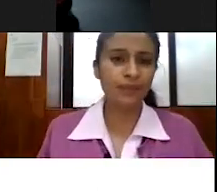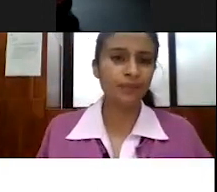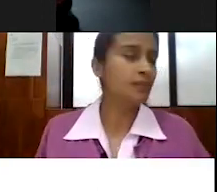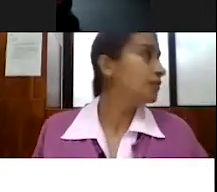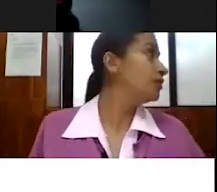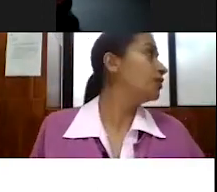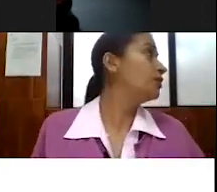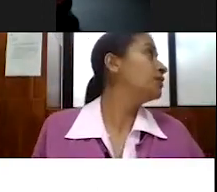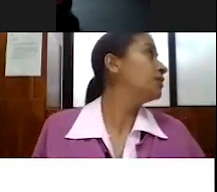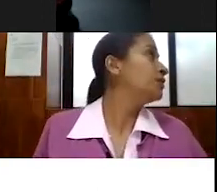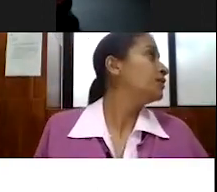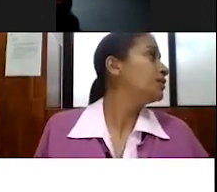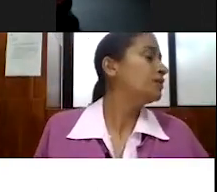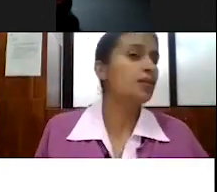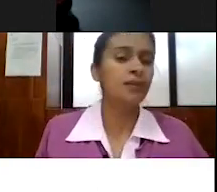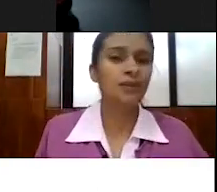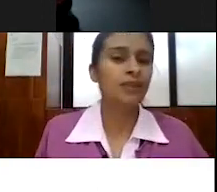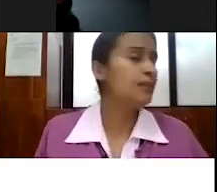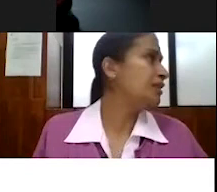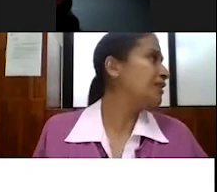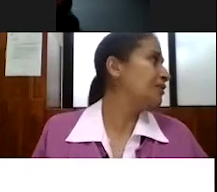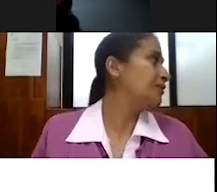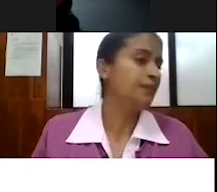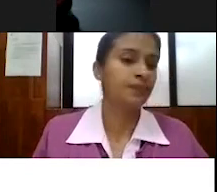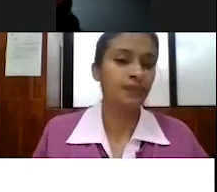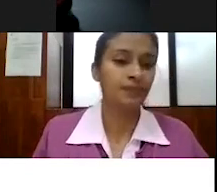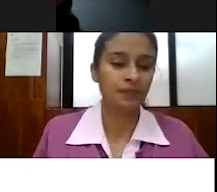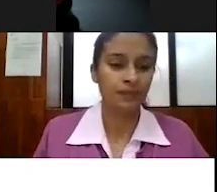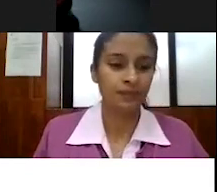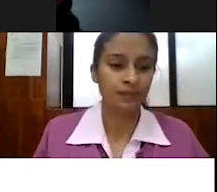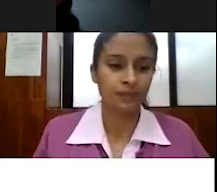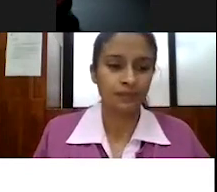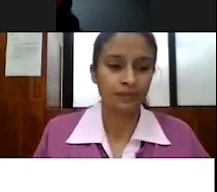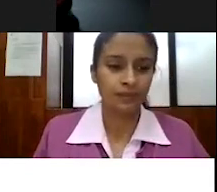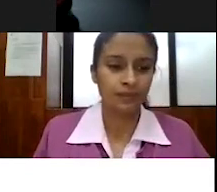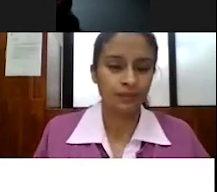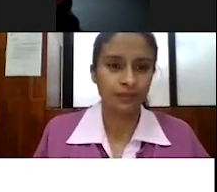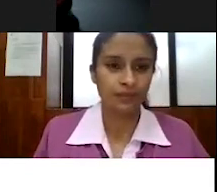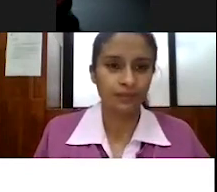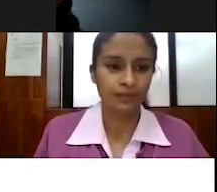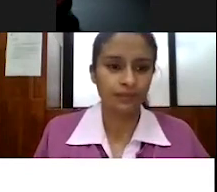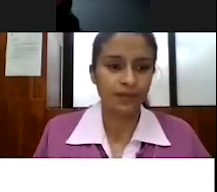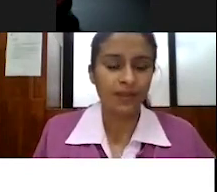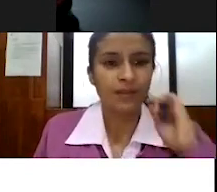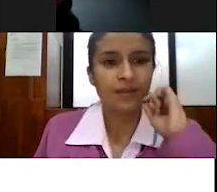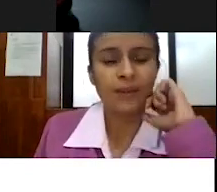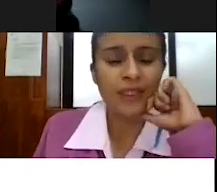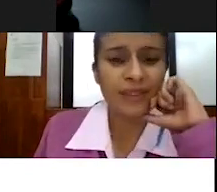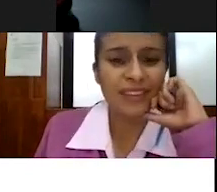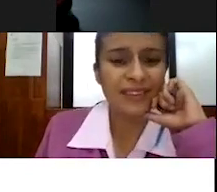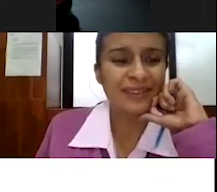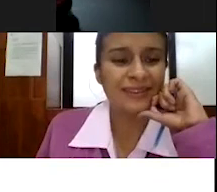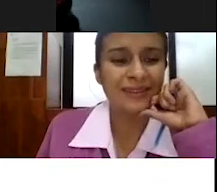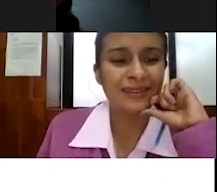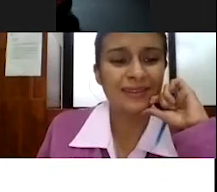Tiene que ser una superficie rígida. Una superficie plana. Ajá. ¿Podría ponerlo en una